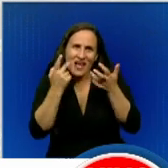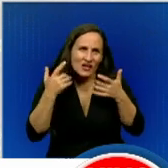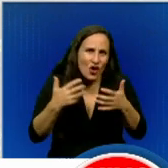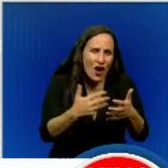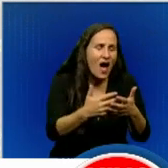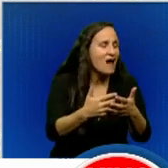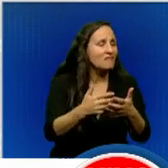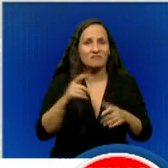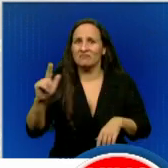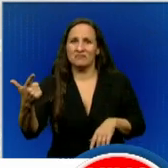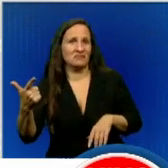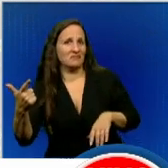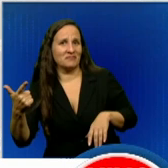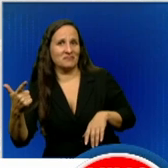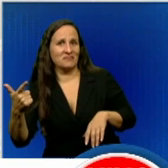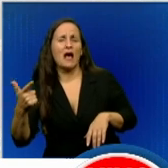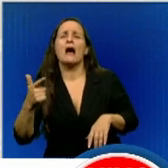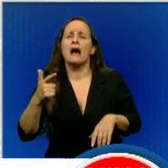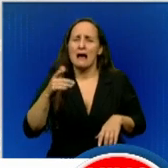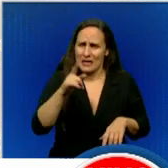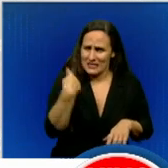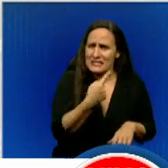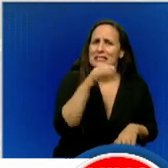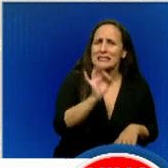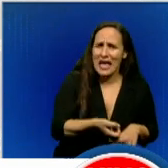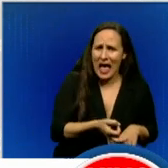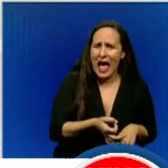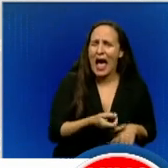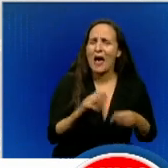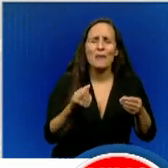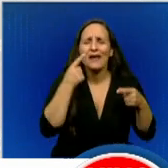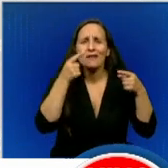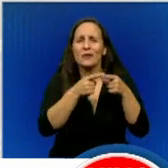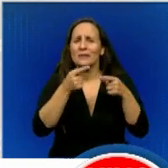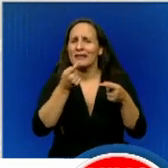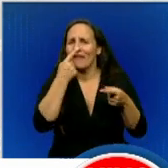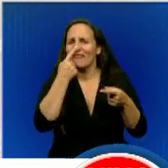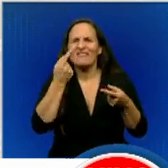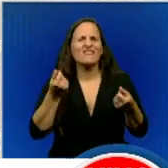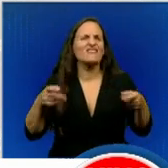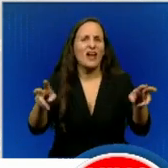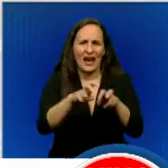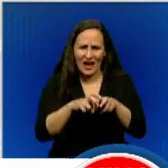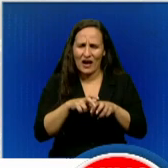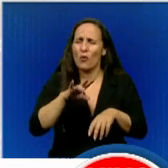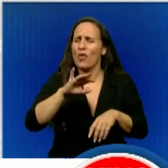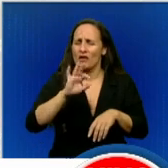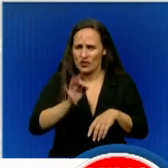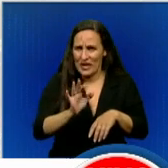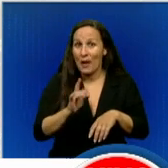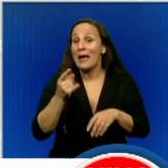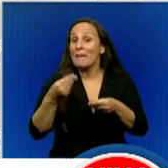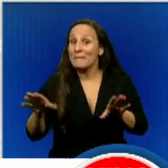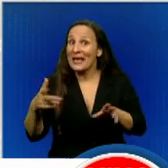tenía decir sí sabíamos claramente que era por un afán recaudatorio dijeron inicialmente que era